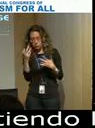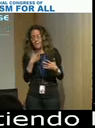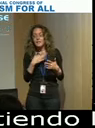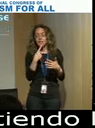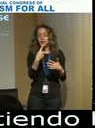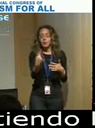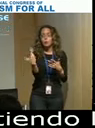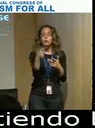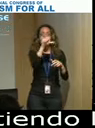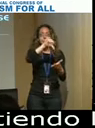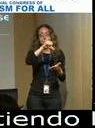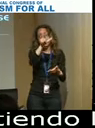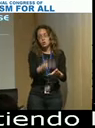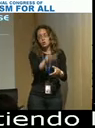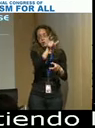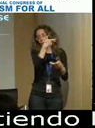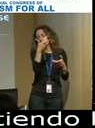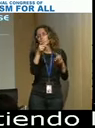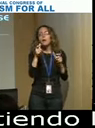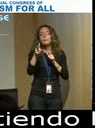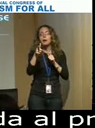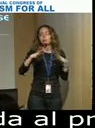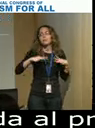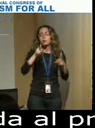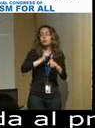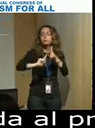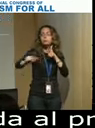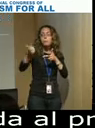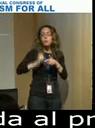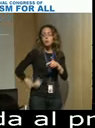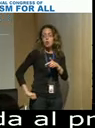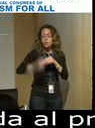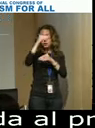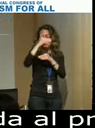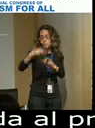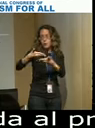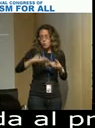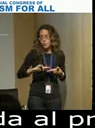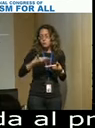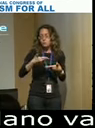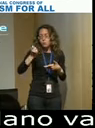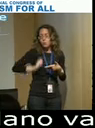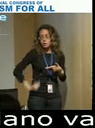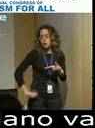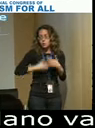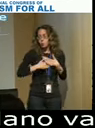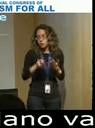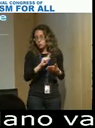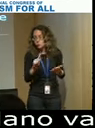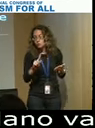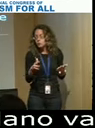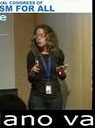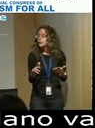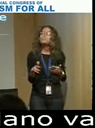vacaciones, normalmente le atienden profesionales, no voluntarios. O sea, bueno,